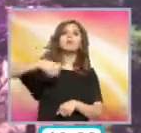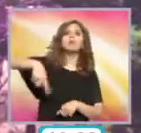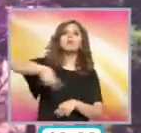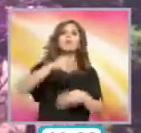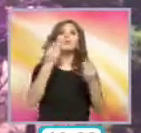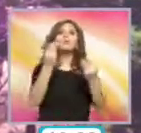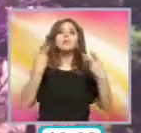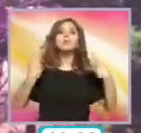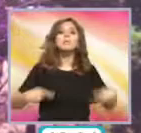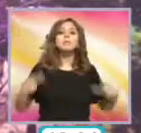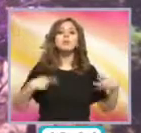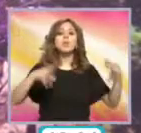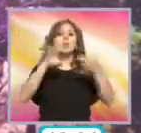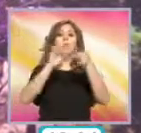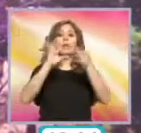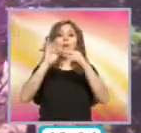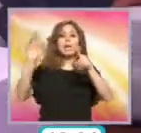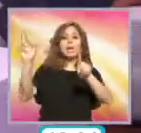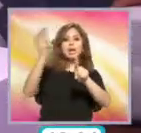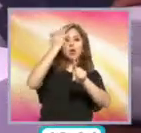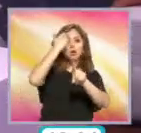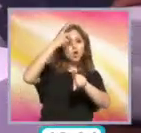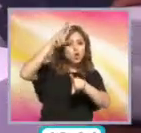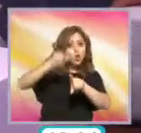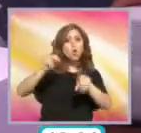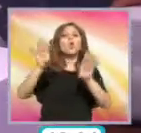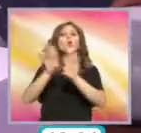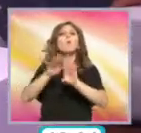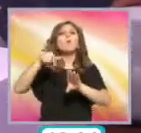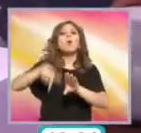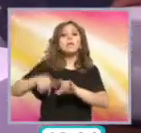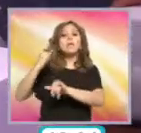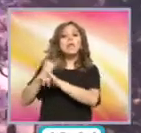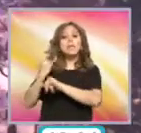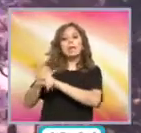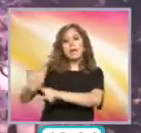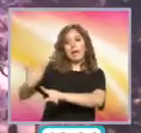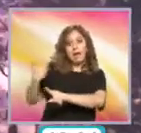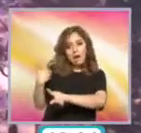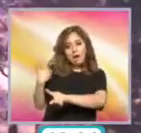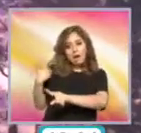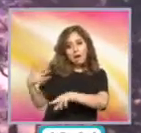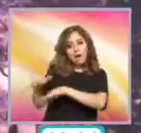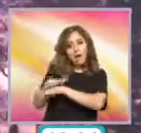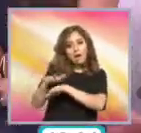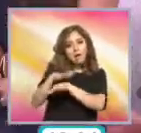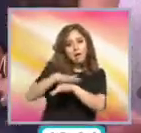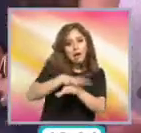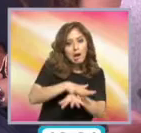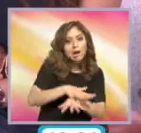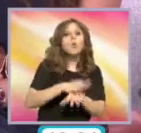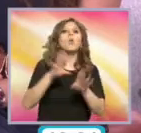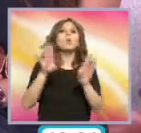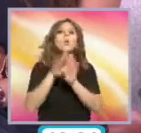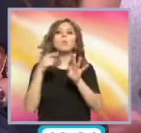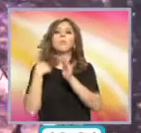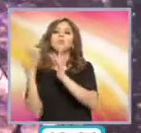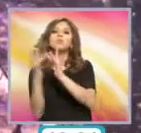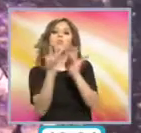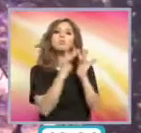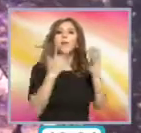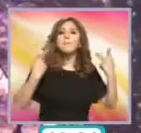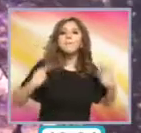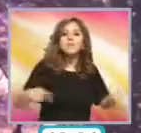un resumen de cómo va avanzando Internet, qué nos está permitiendo en términos de acercamiento con las personas, procesos de